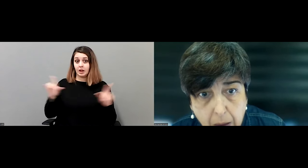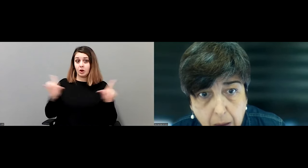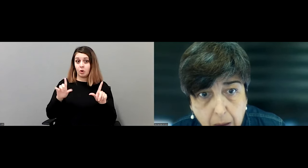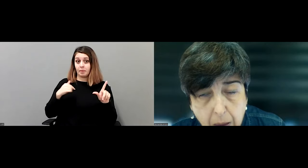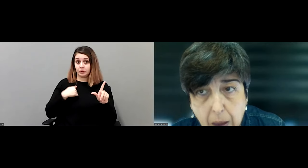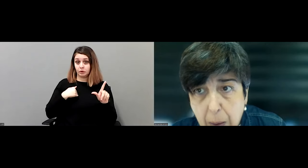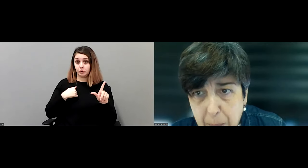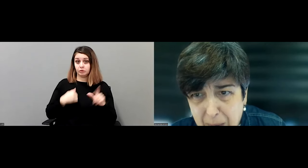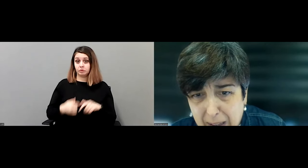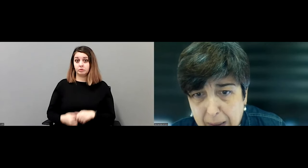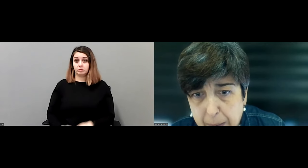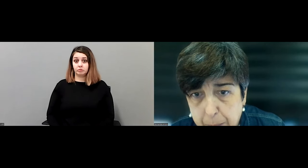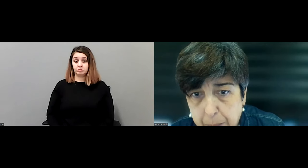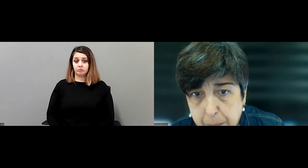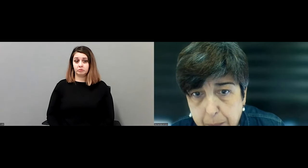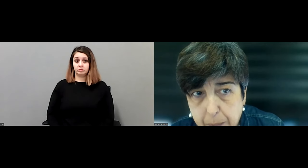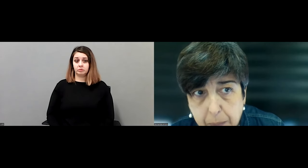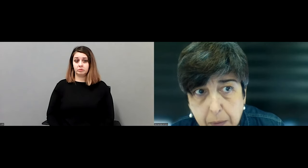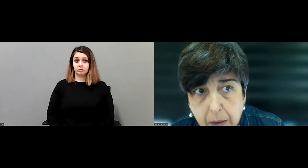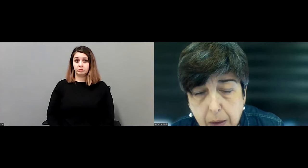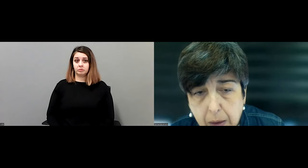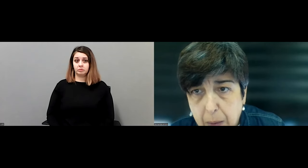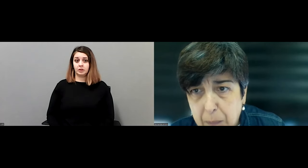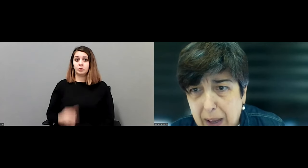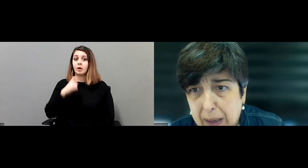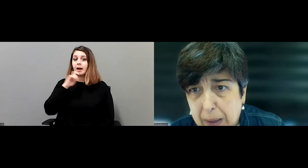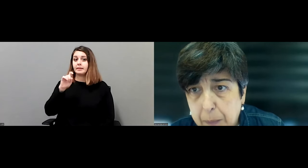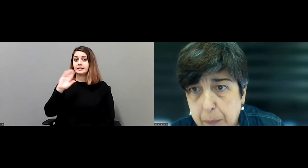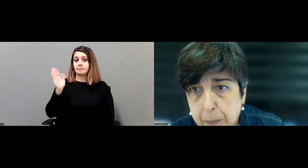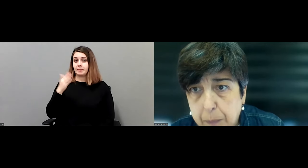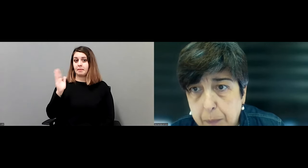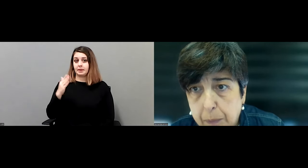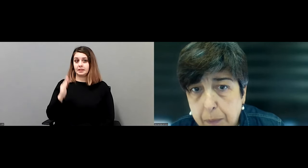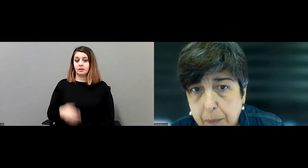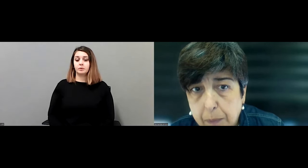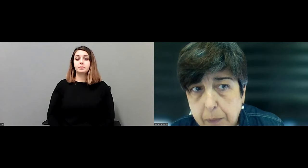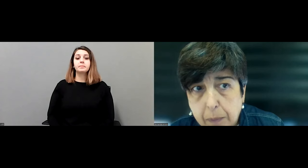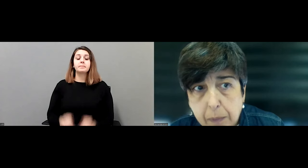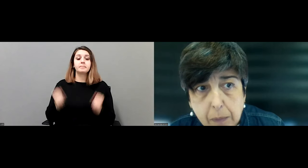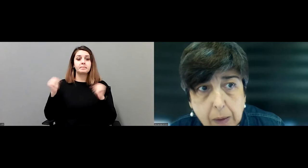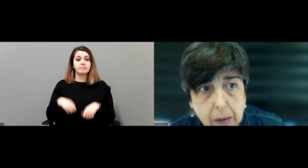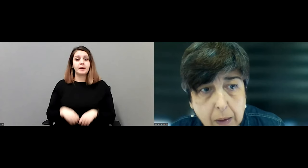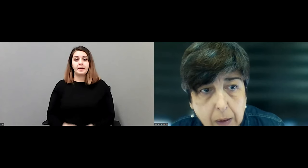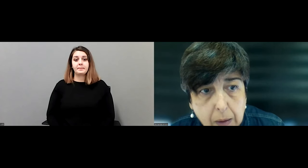yo. Lo comparte mi compañera y le indicas. Vale.